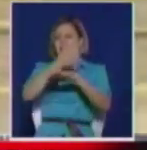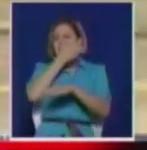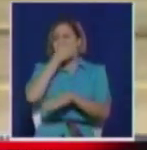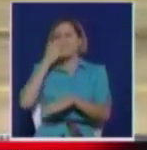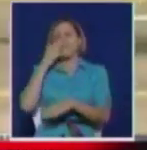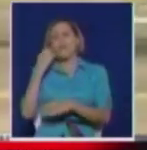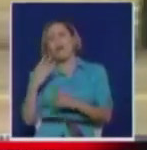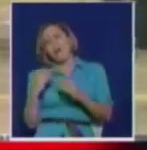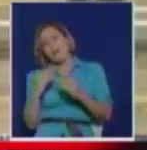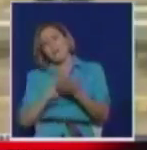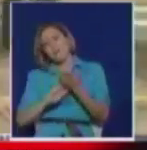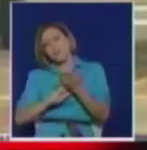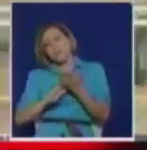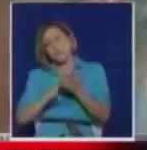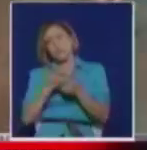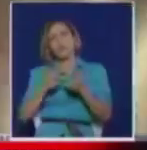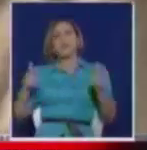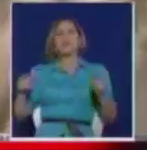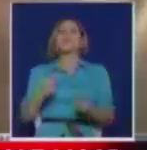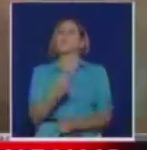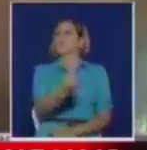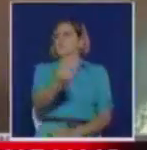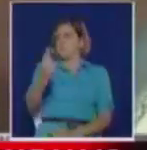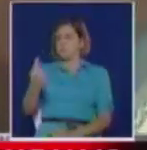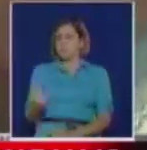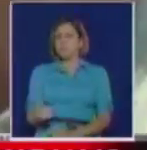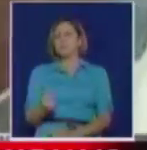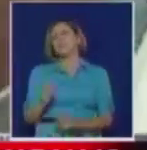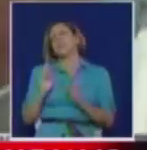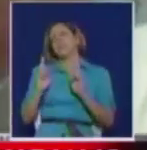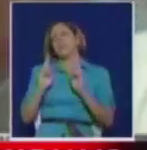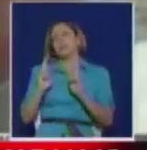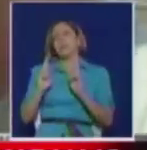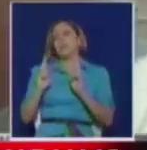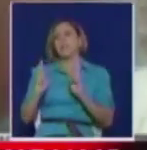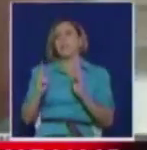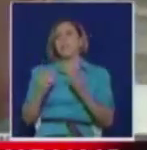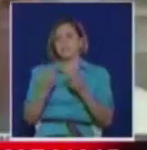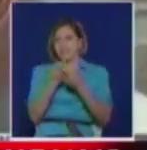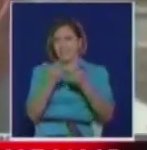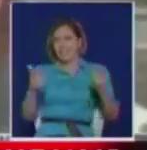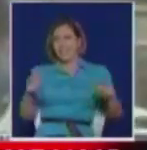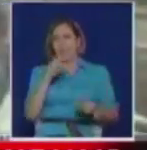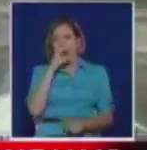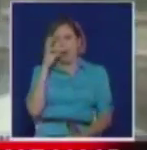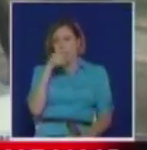trajeron. Hay muy buena disponibilidad para dar inicio a ese proceso